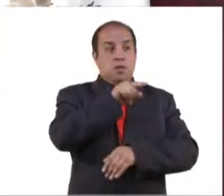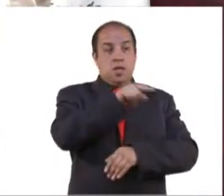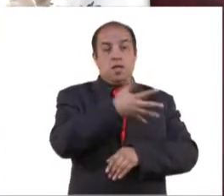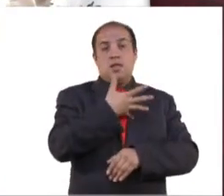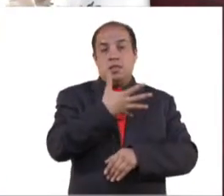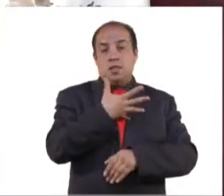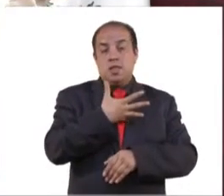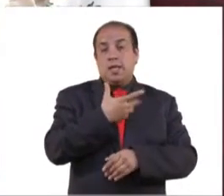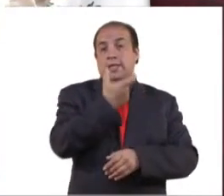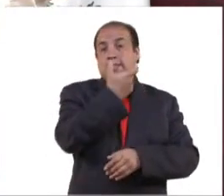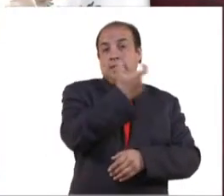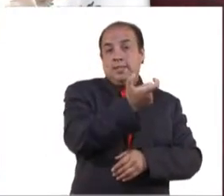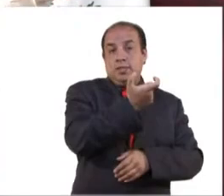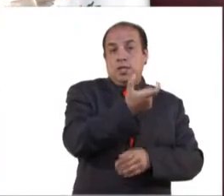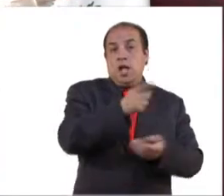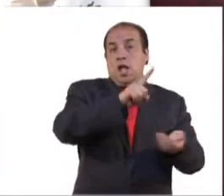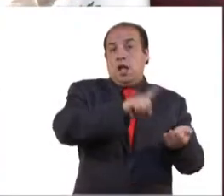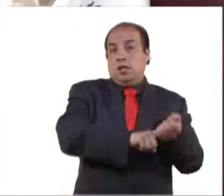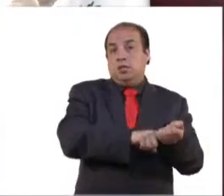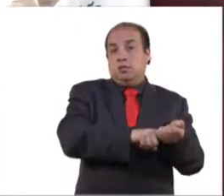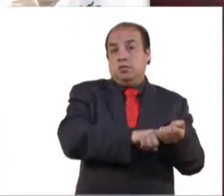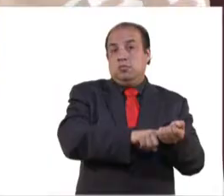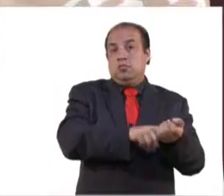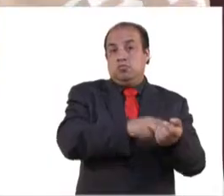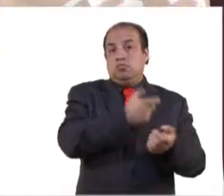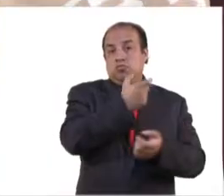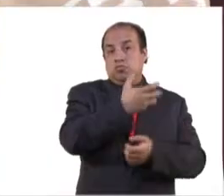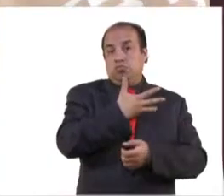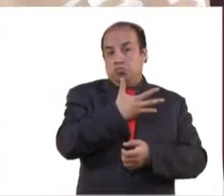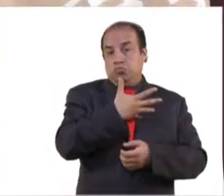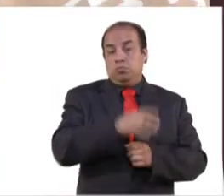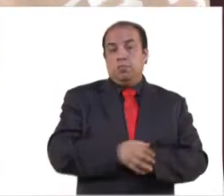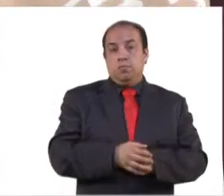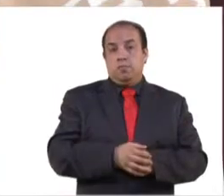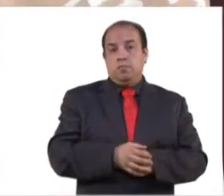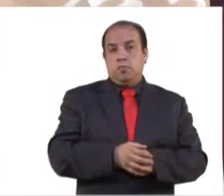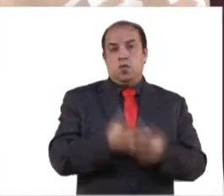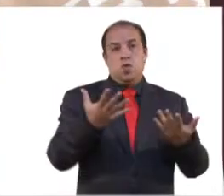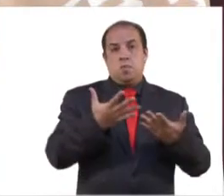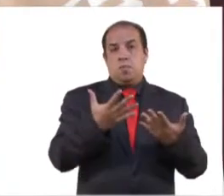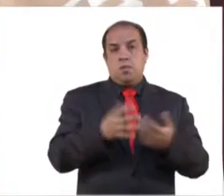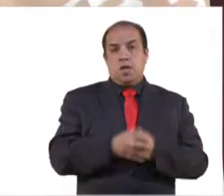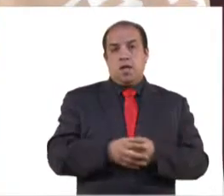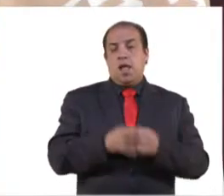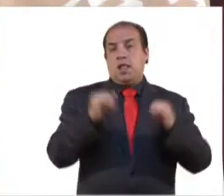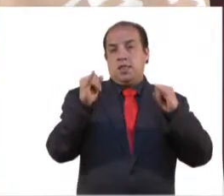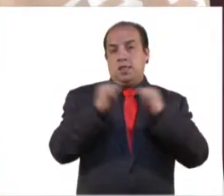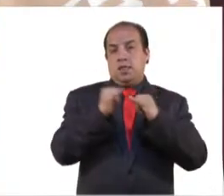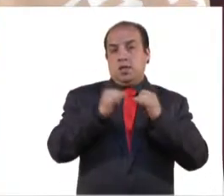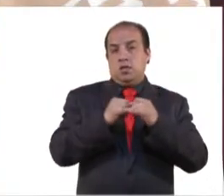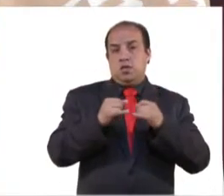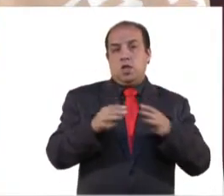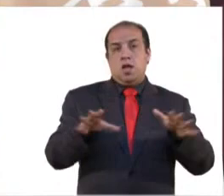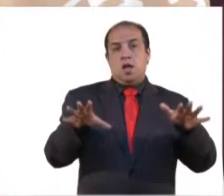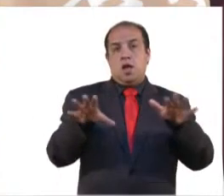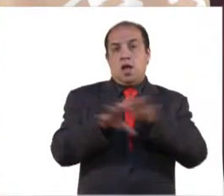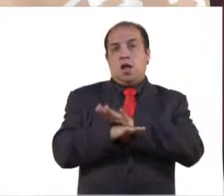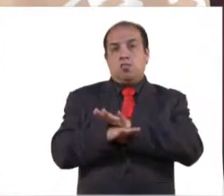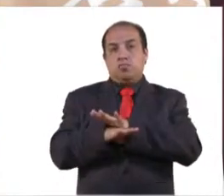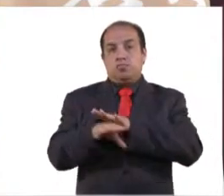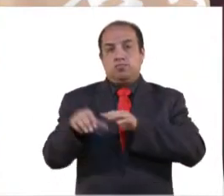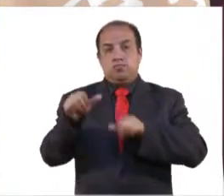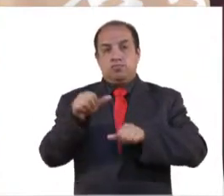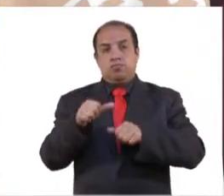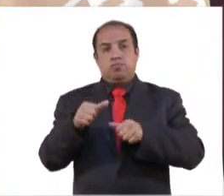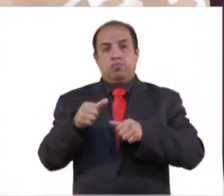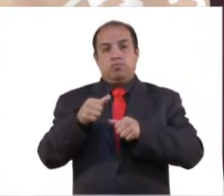saldo en su tarjeta y ese es su recurso. No vamos a hacer un traspaso institucionalmente al Banco del Bienestar. Esa